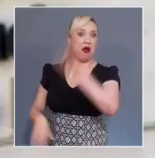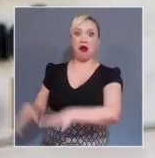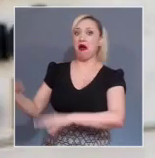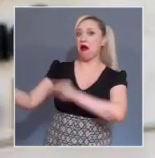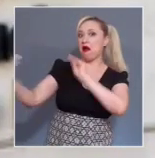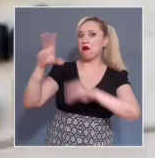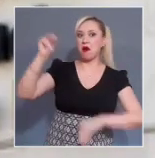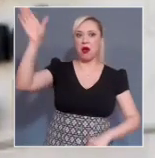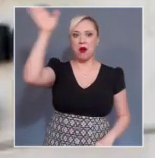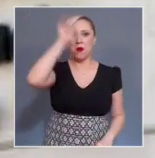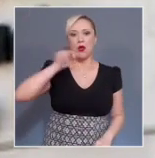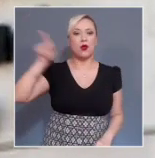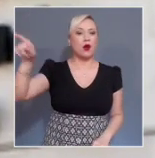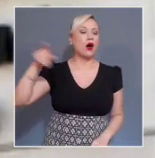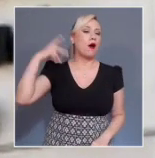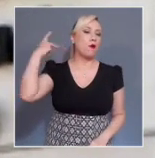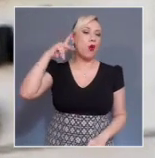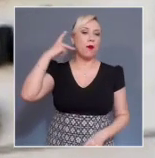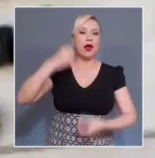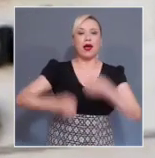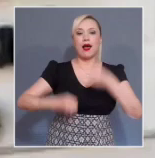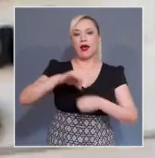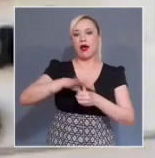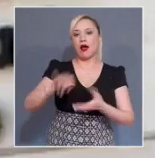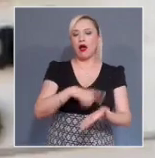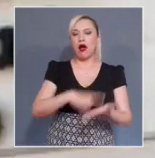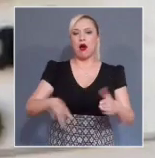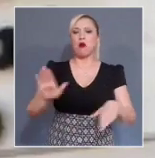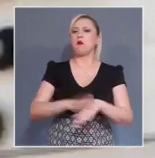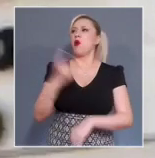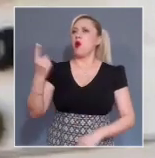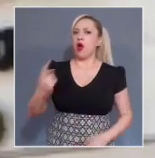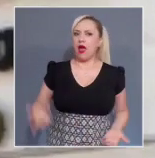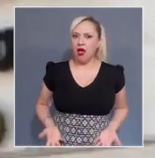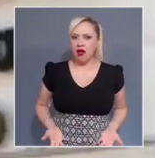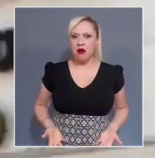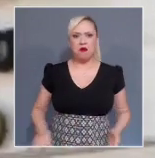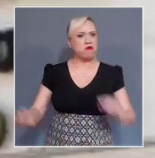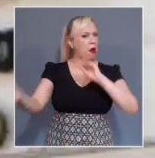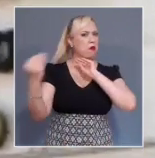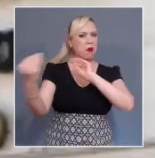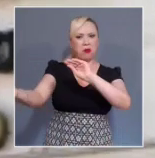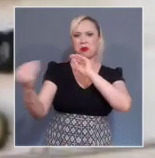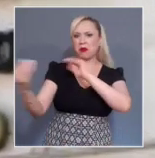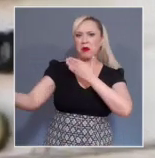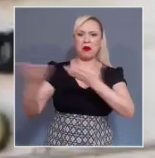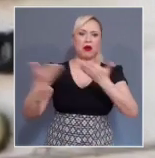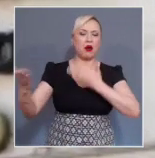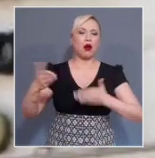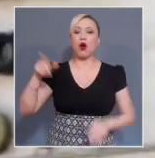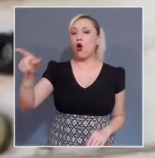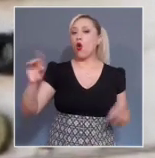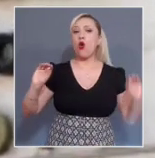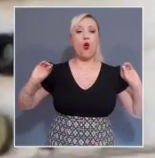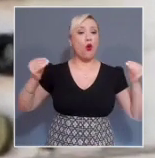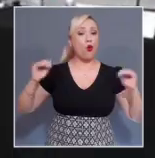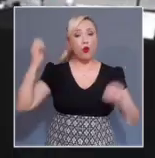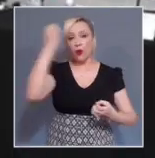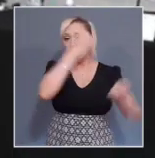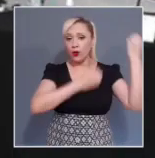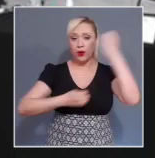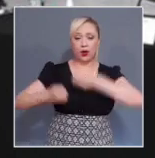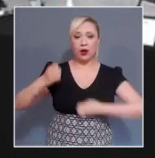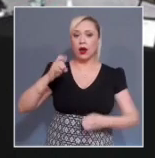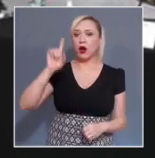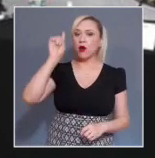poblano había hecho sobre ese acuerdo. Quien impugnó alegaba que el tribunal local no hizo un análisis con perspectiva de género,